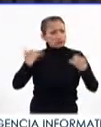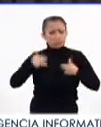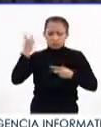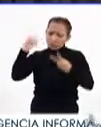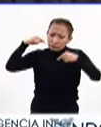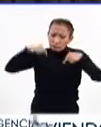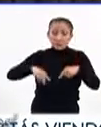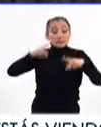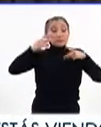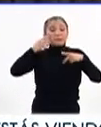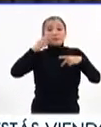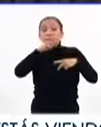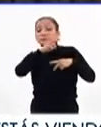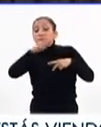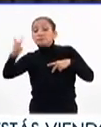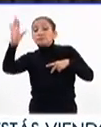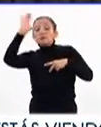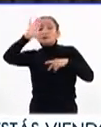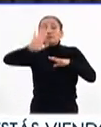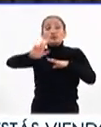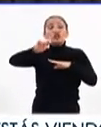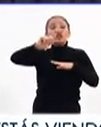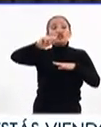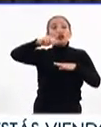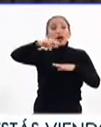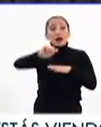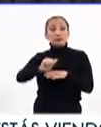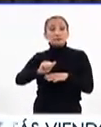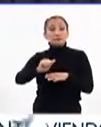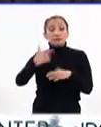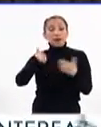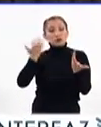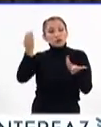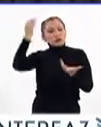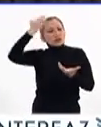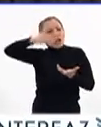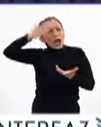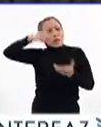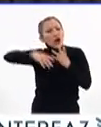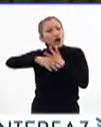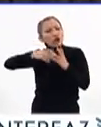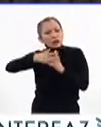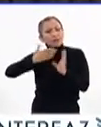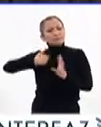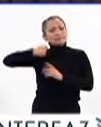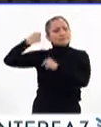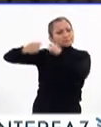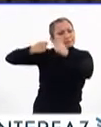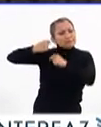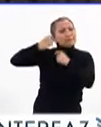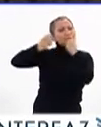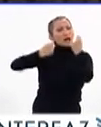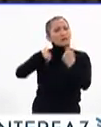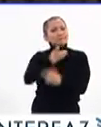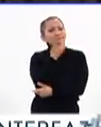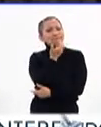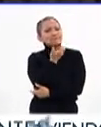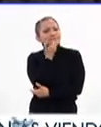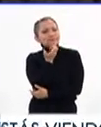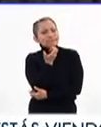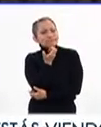que vengan a ver nuestra cultura totonaca, nuestros saberes, nuestras tradiciones y costumbres.